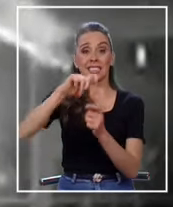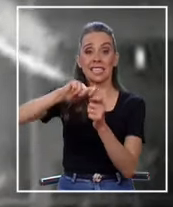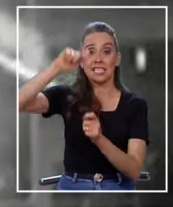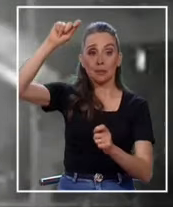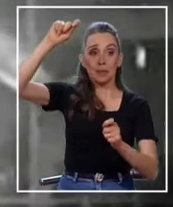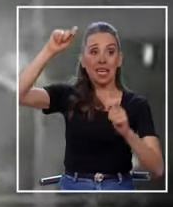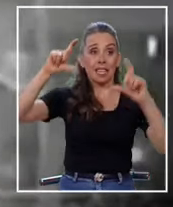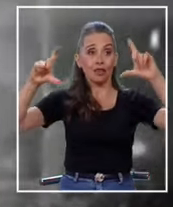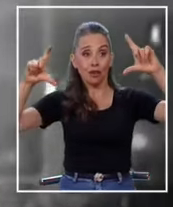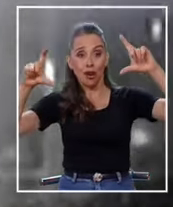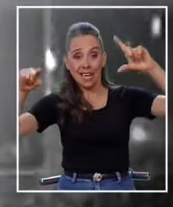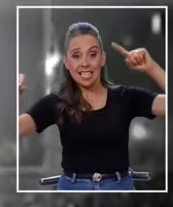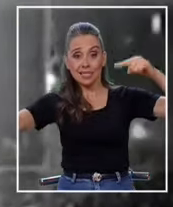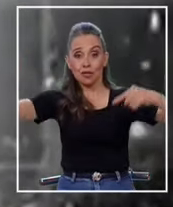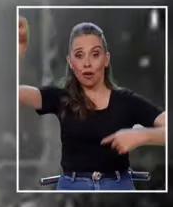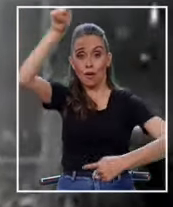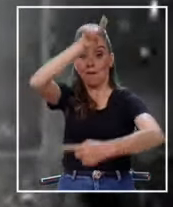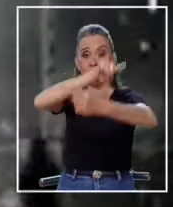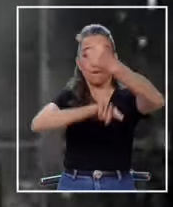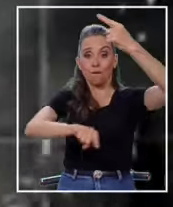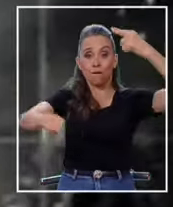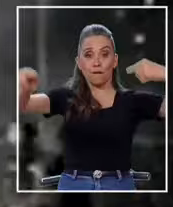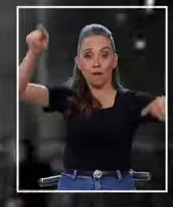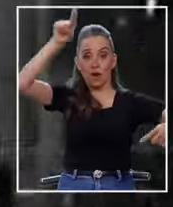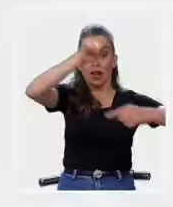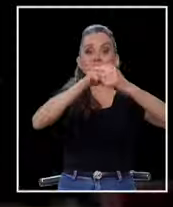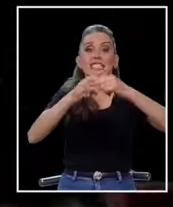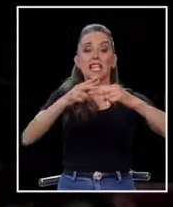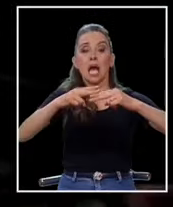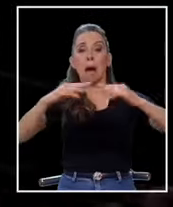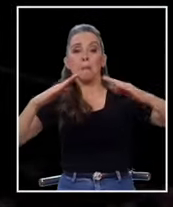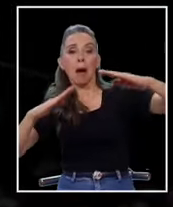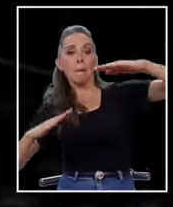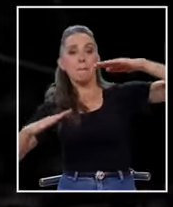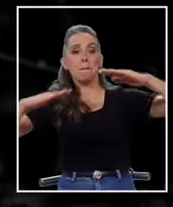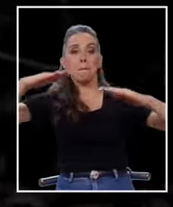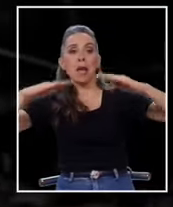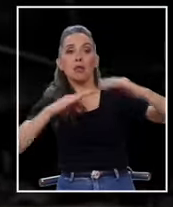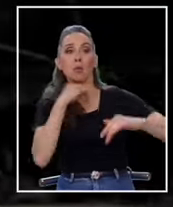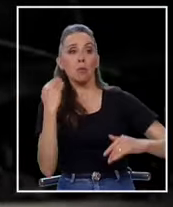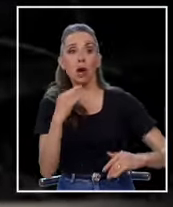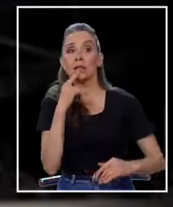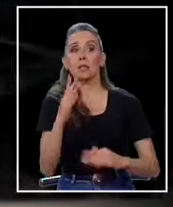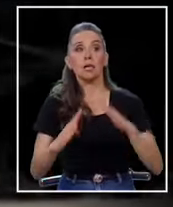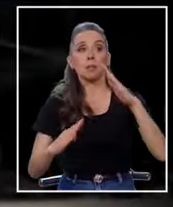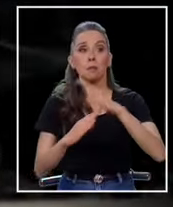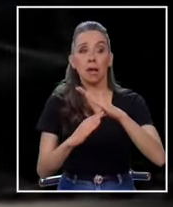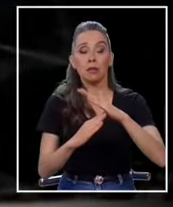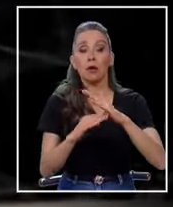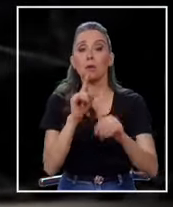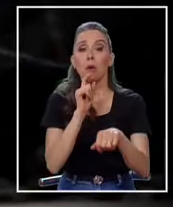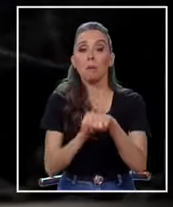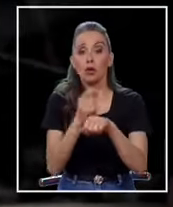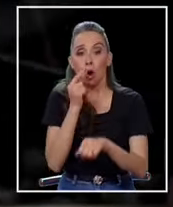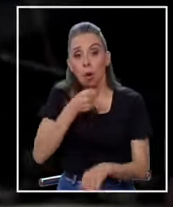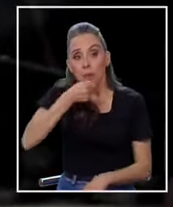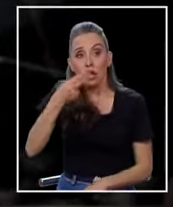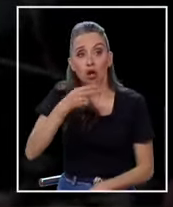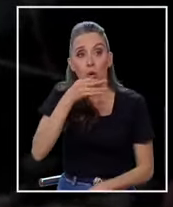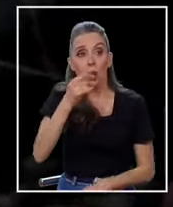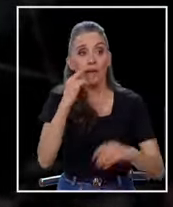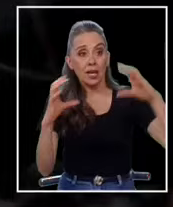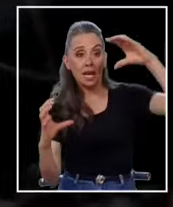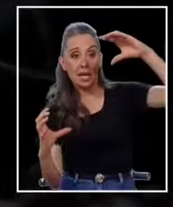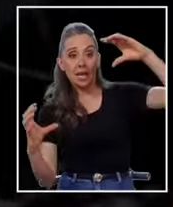m mientras se presentaba en el denominado péndulo de la muerte de inmediato se detuvo el show por algunos minutos para